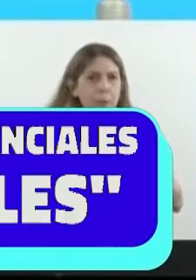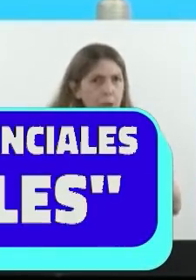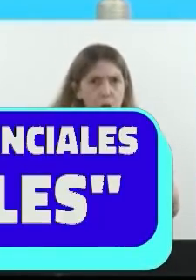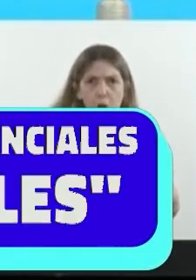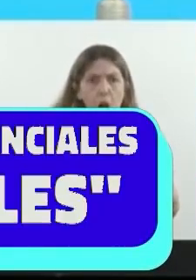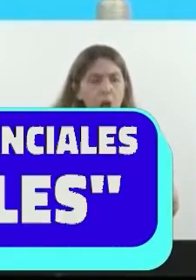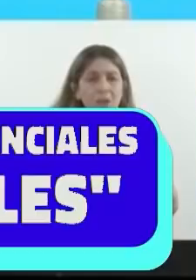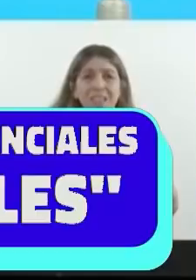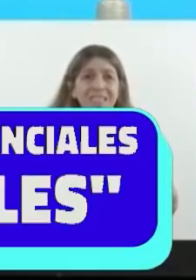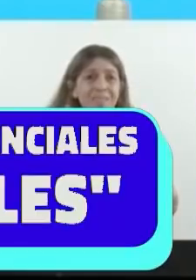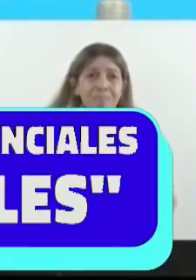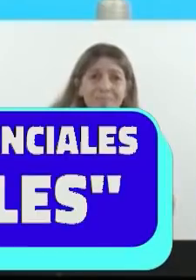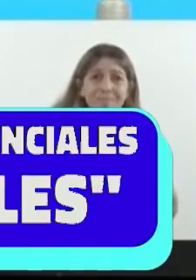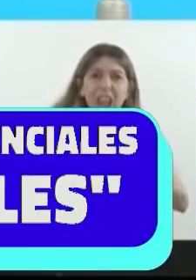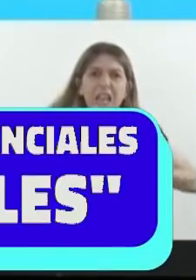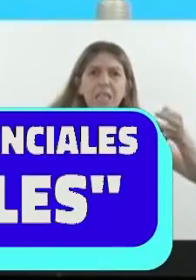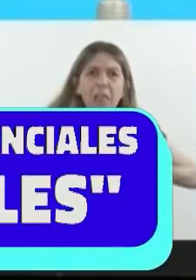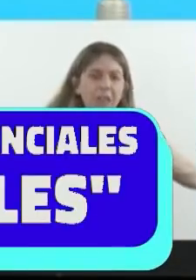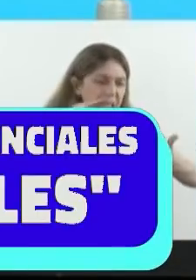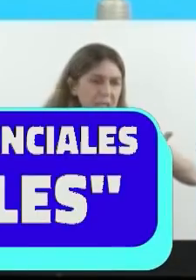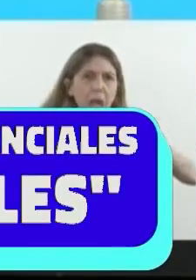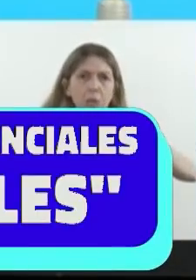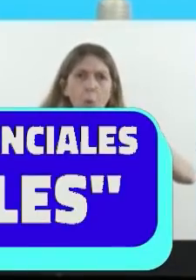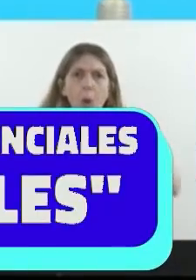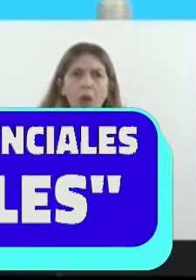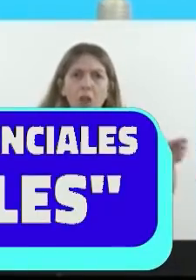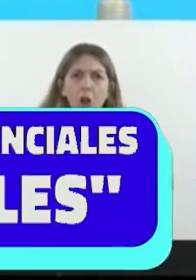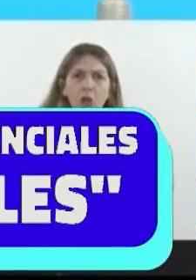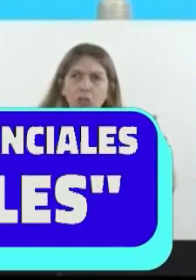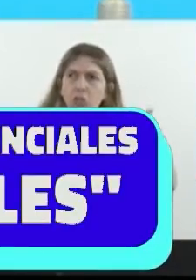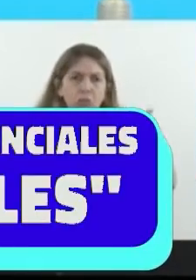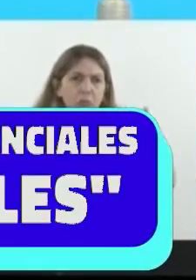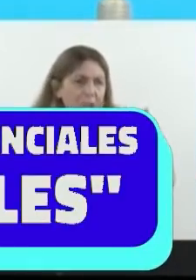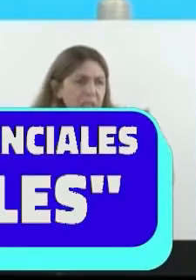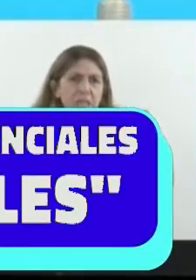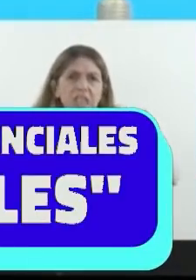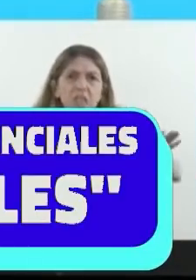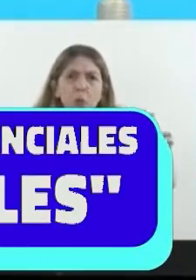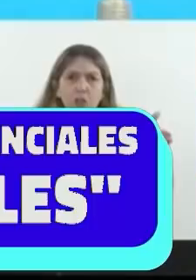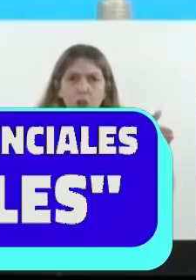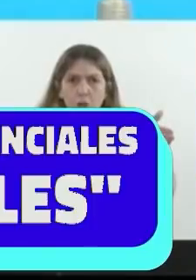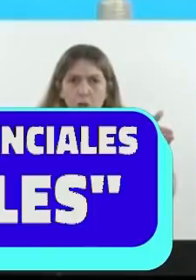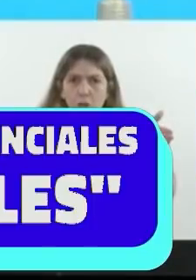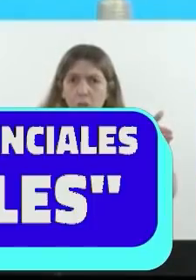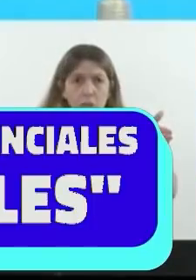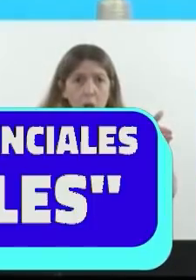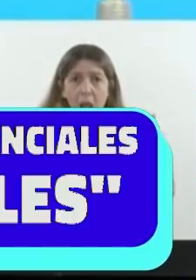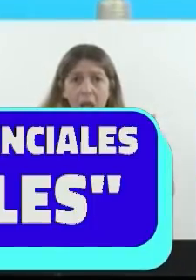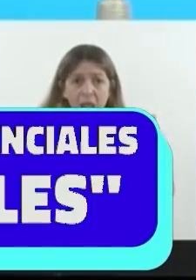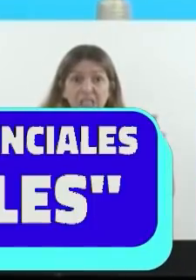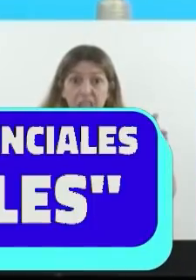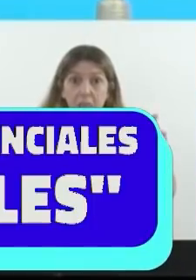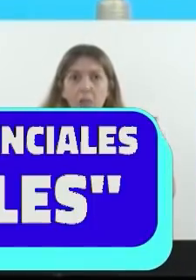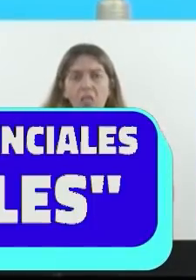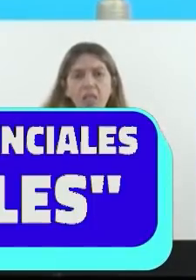rigor de las estadísticas, ¿eh? De mostrar los cuadros de lo que está pasando. ¿Eh?